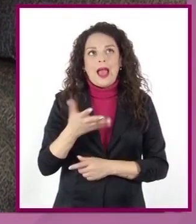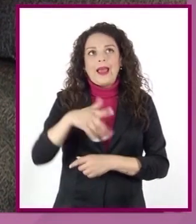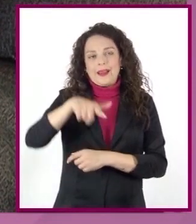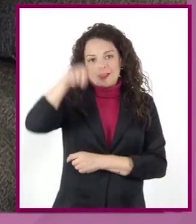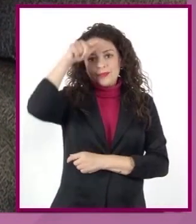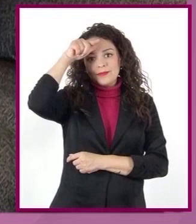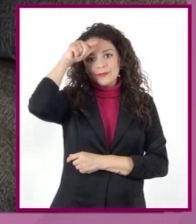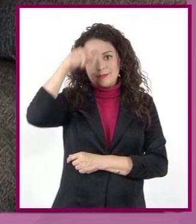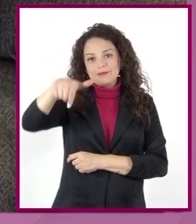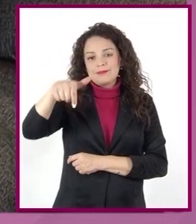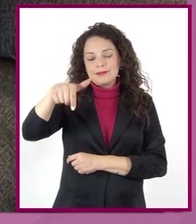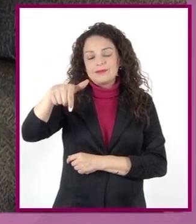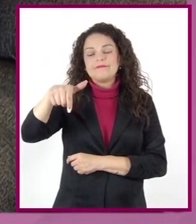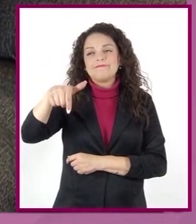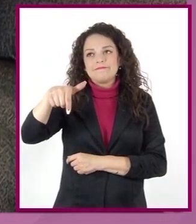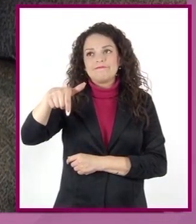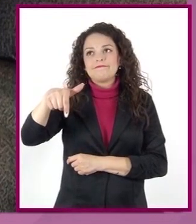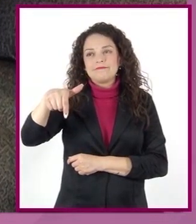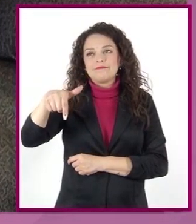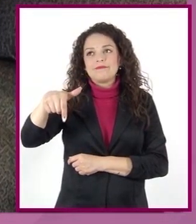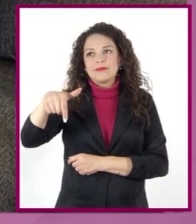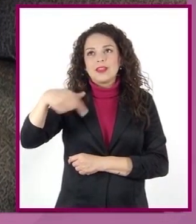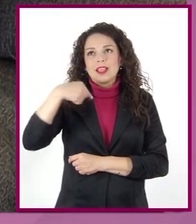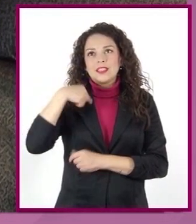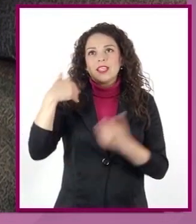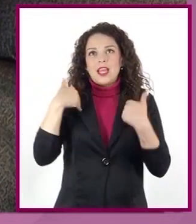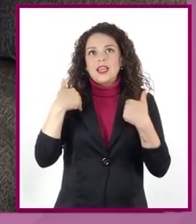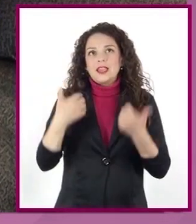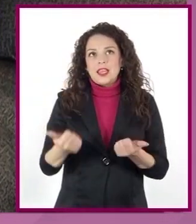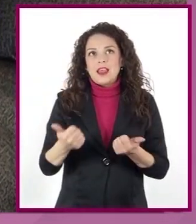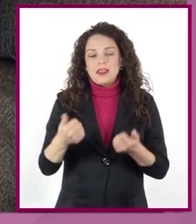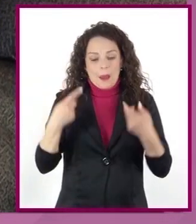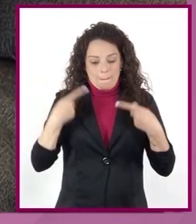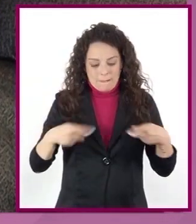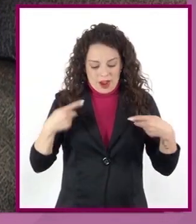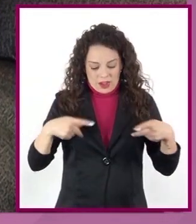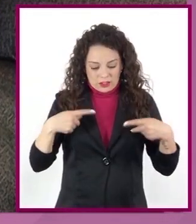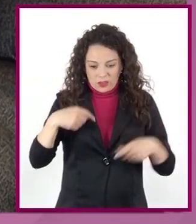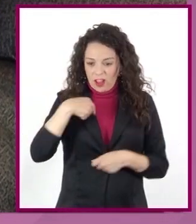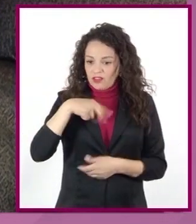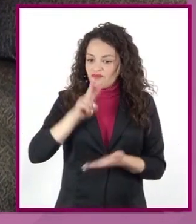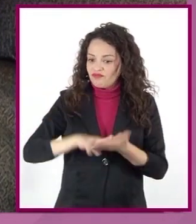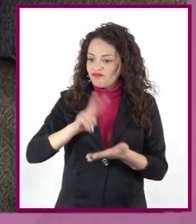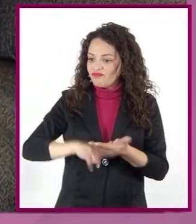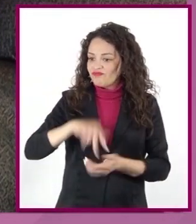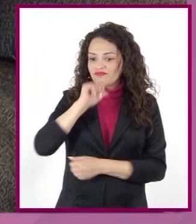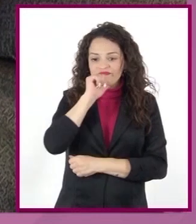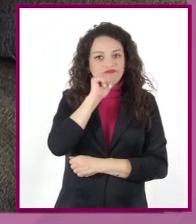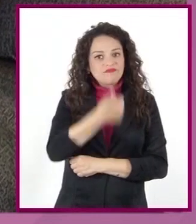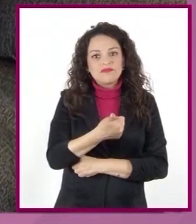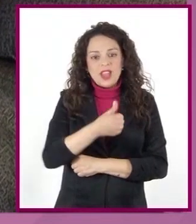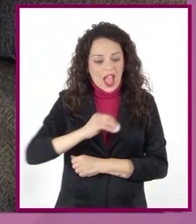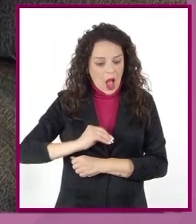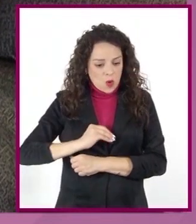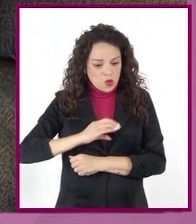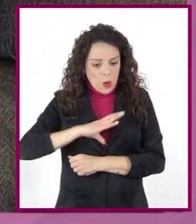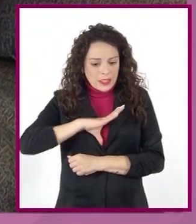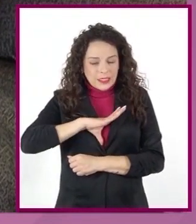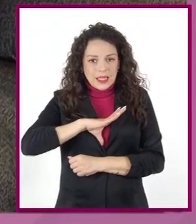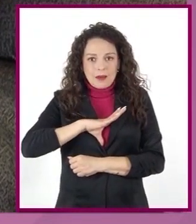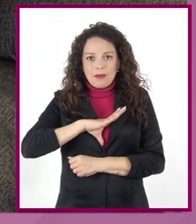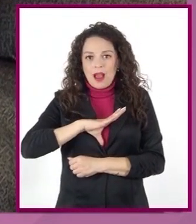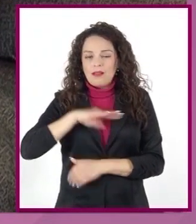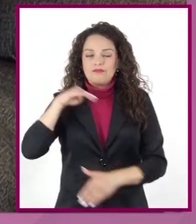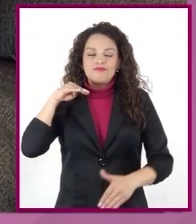o crees más bien que tu valor como persona se pierde, que tu autoestima, tu seguridad se caen